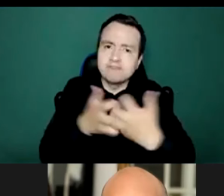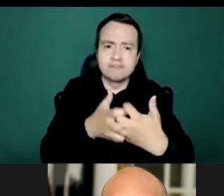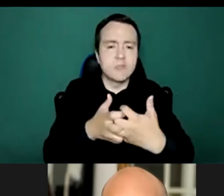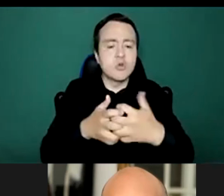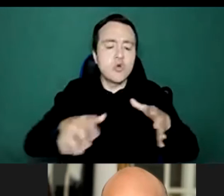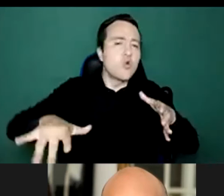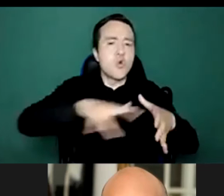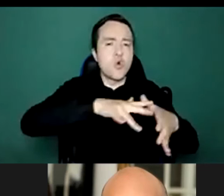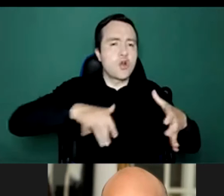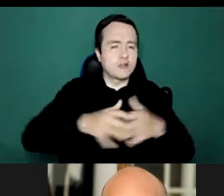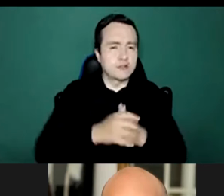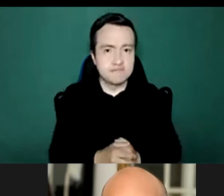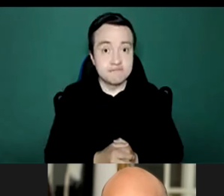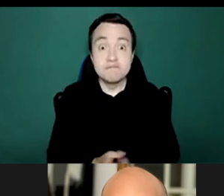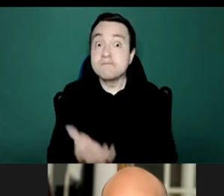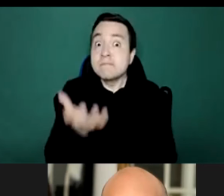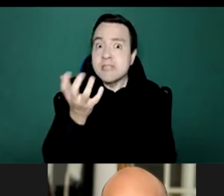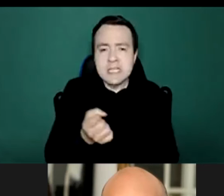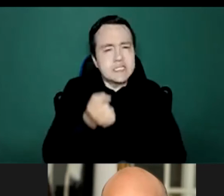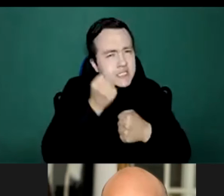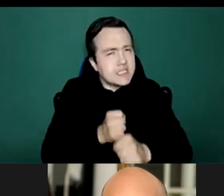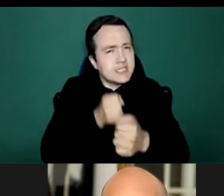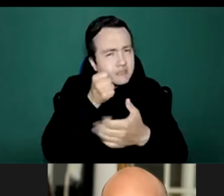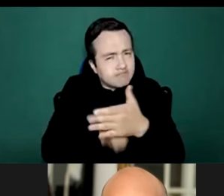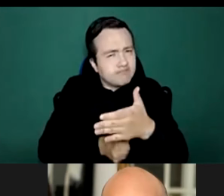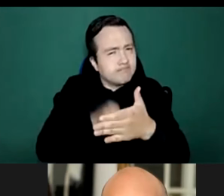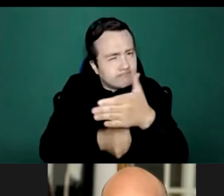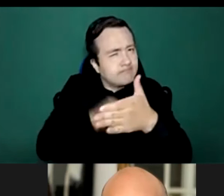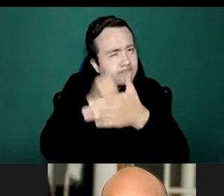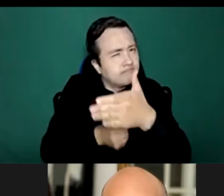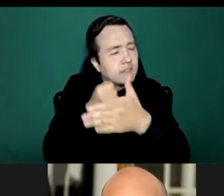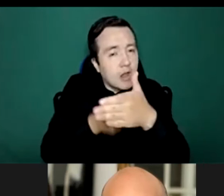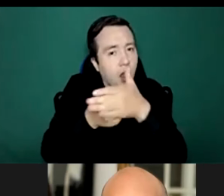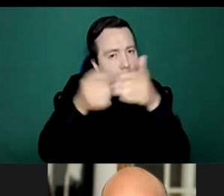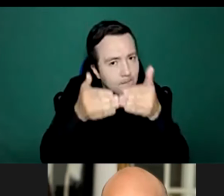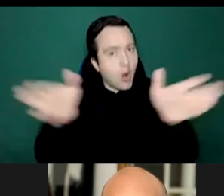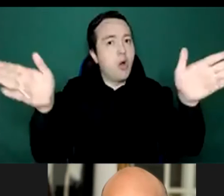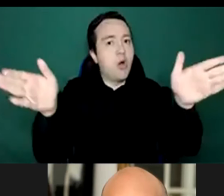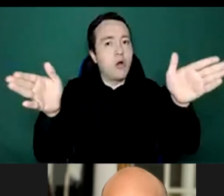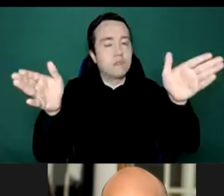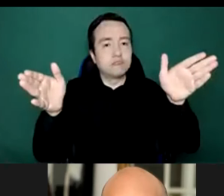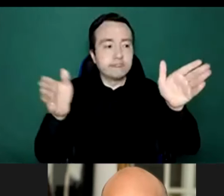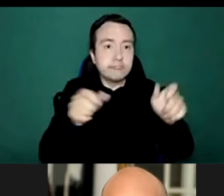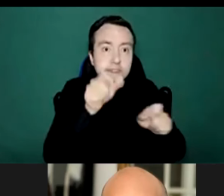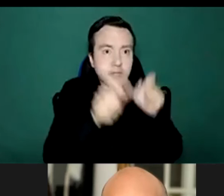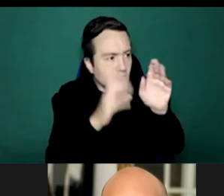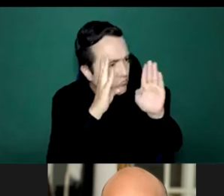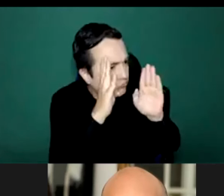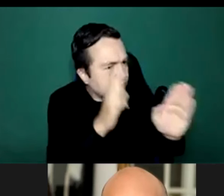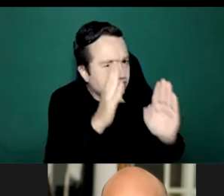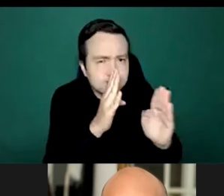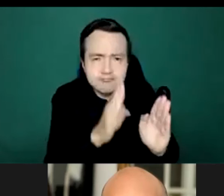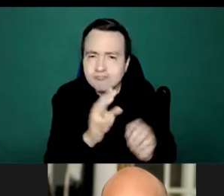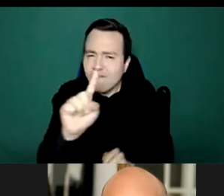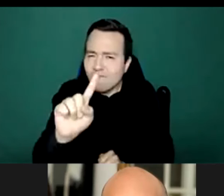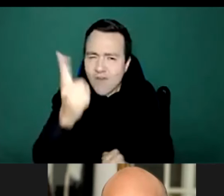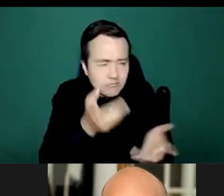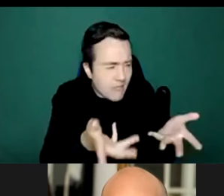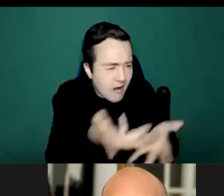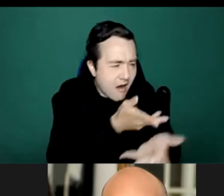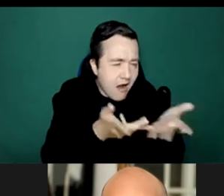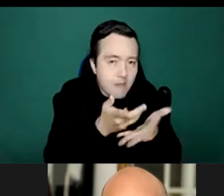la región hacia un nuevo modelo de atención basado en la atención primaria en salud han sido limitados y